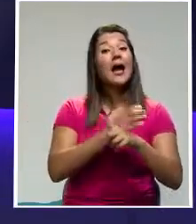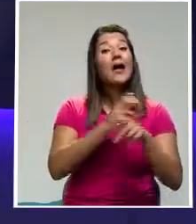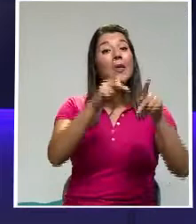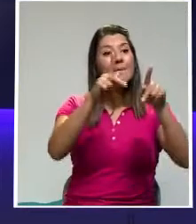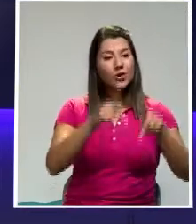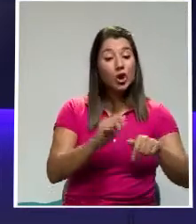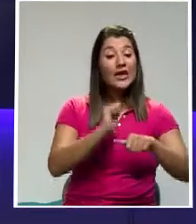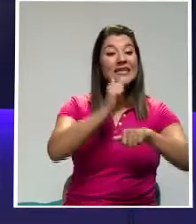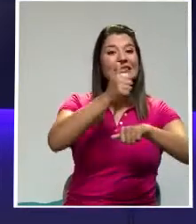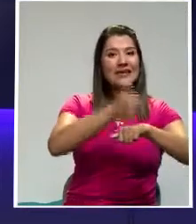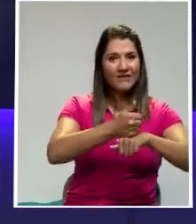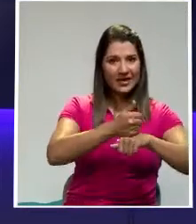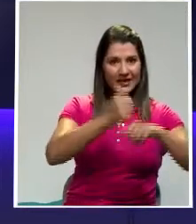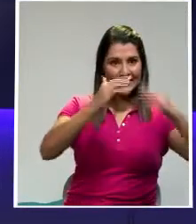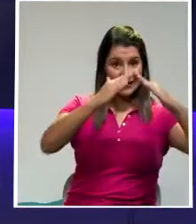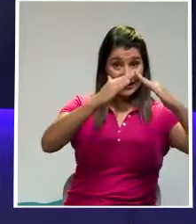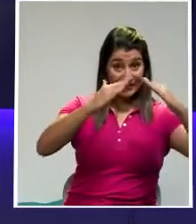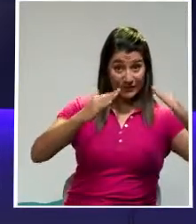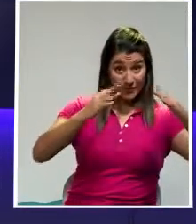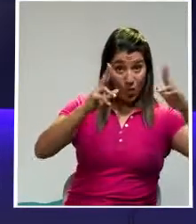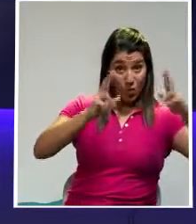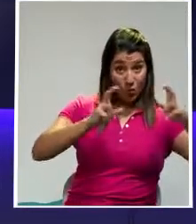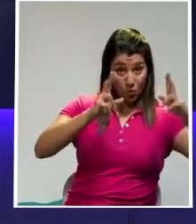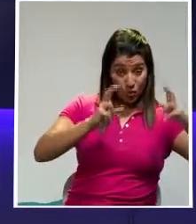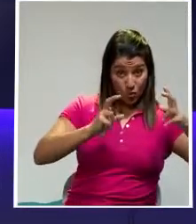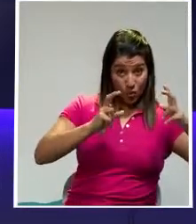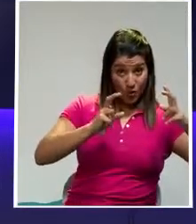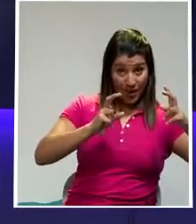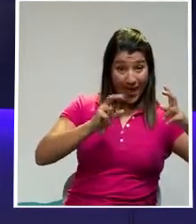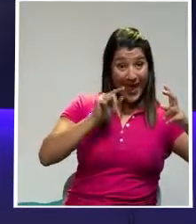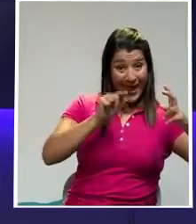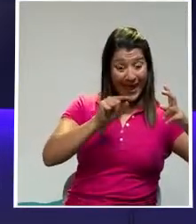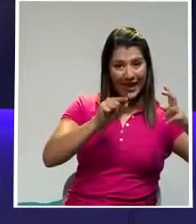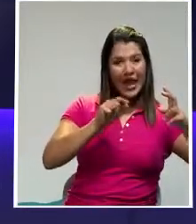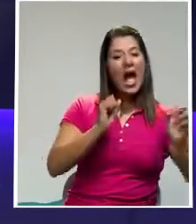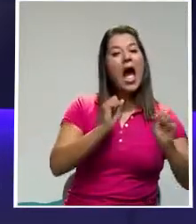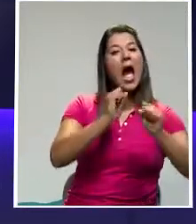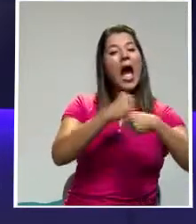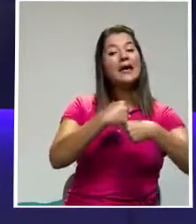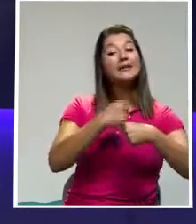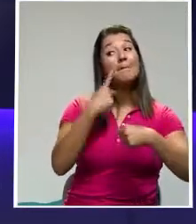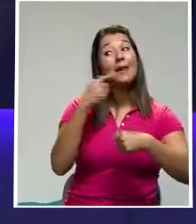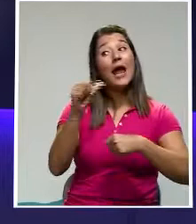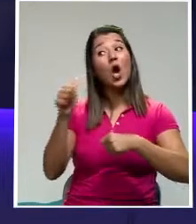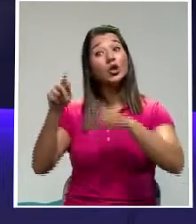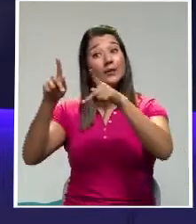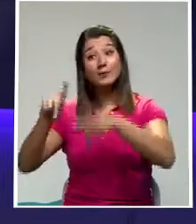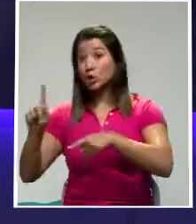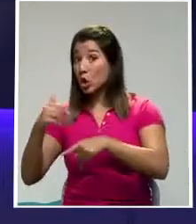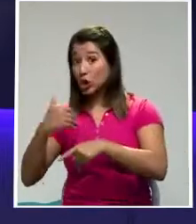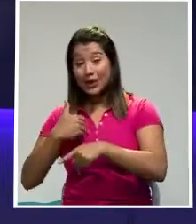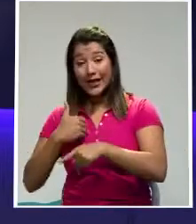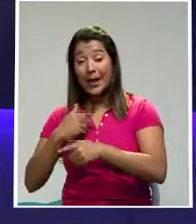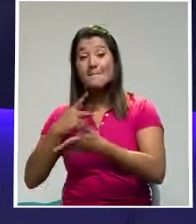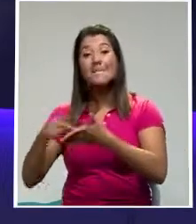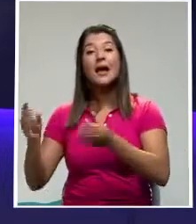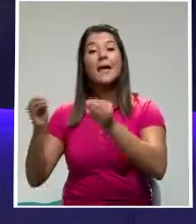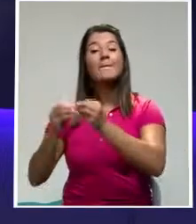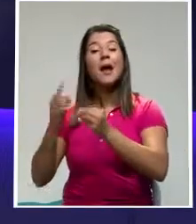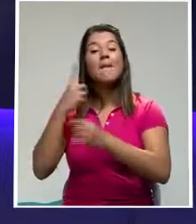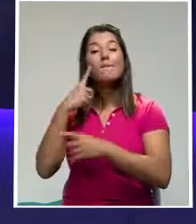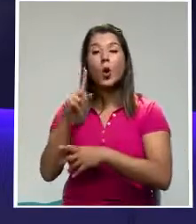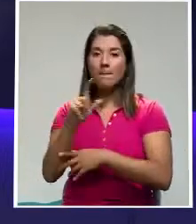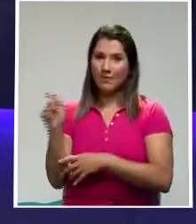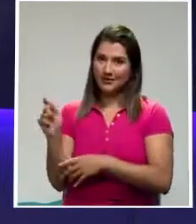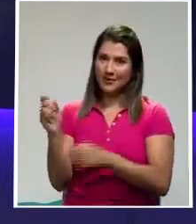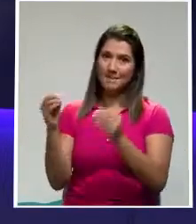panel. Y ahí se nos incrementa la desigualdad. Entonces también hay que tener cuidado ahí. Otro mito, lo dijiste